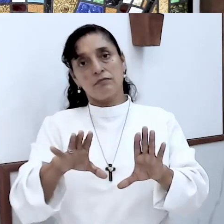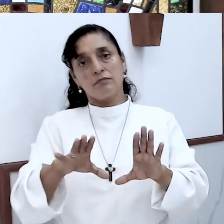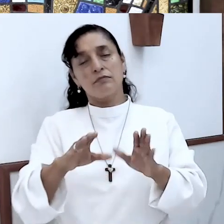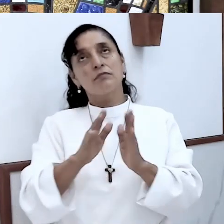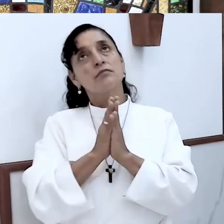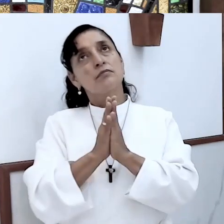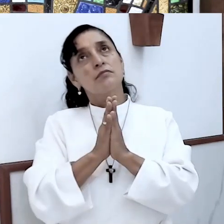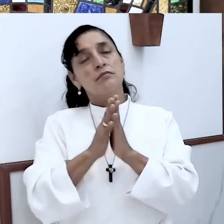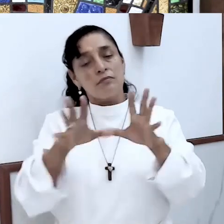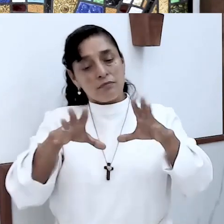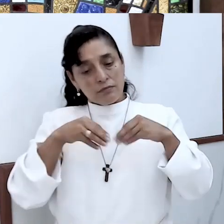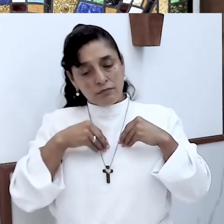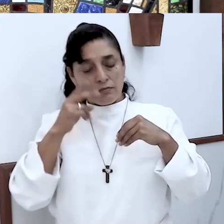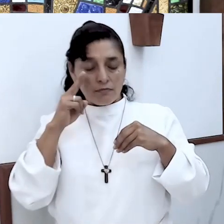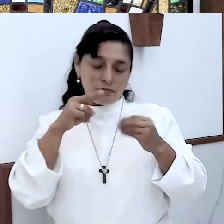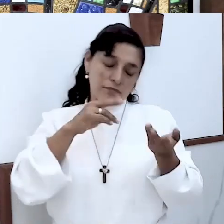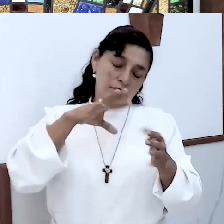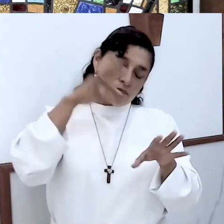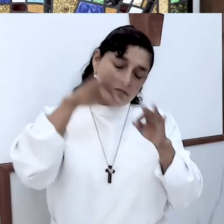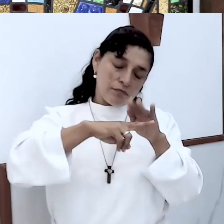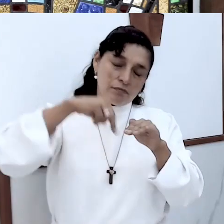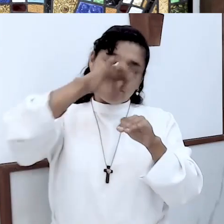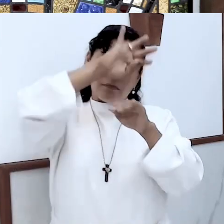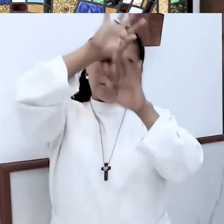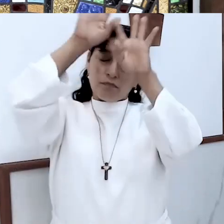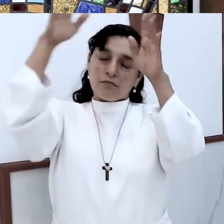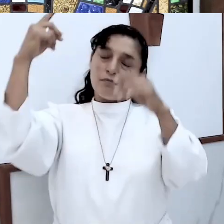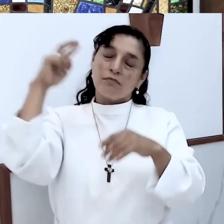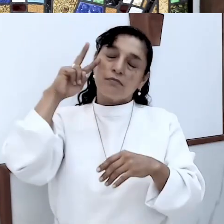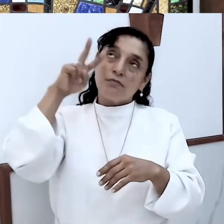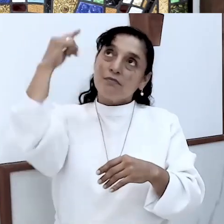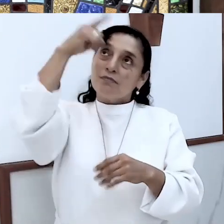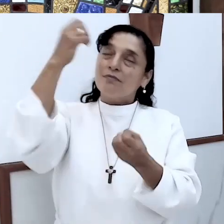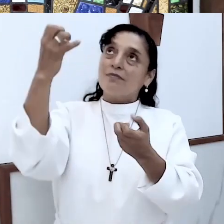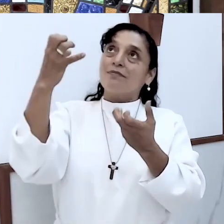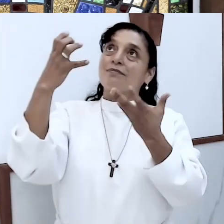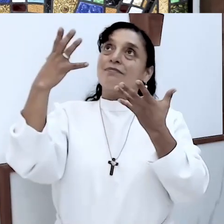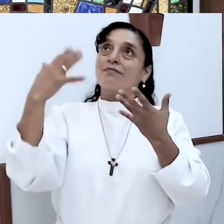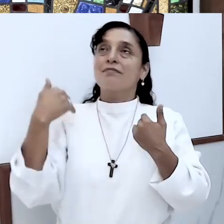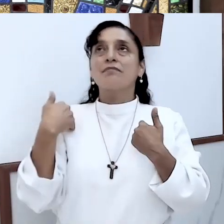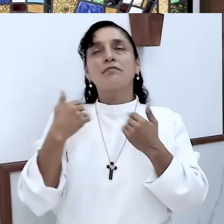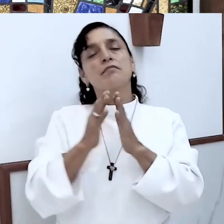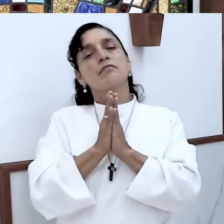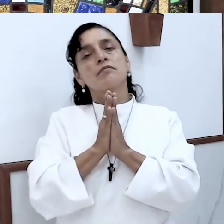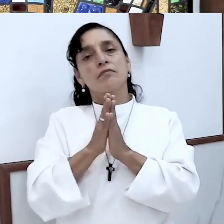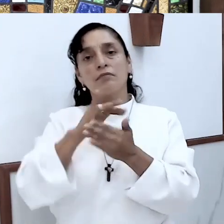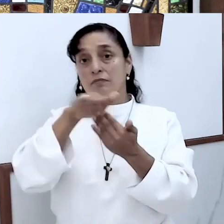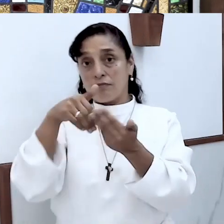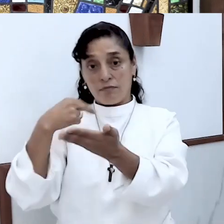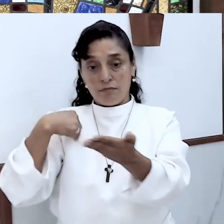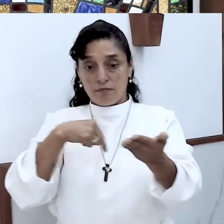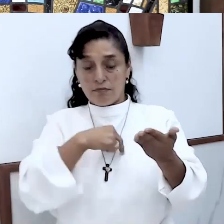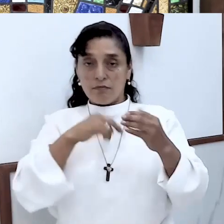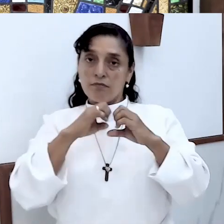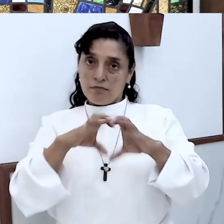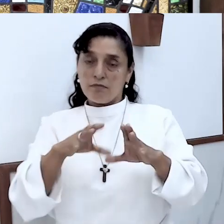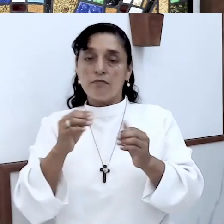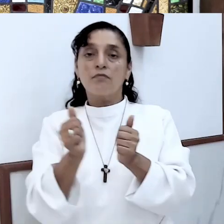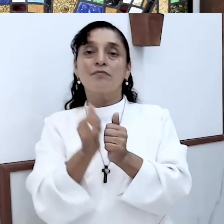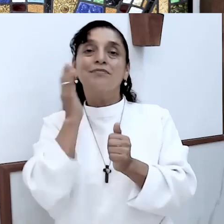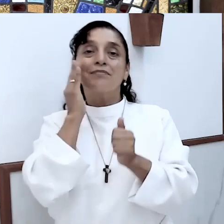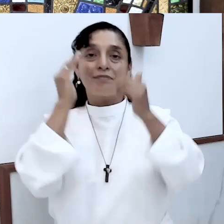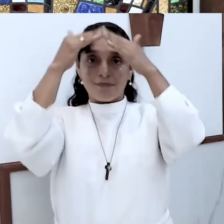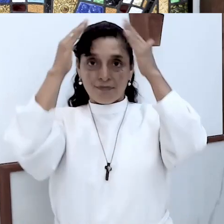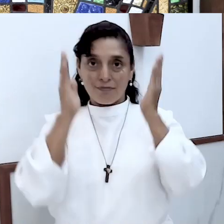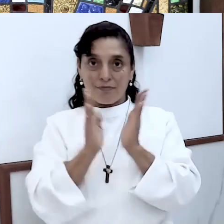misericordia, admítelos a contemplar la luz de tu rostro. Ten misericordia de todos nosotros, y así como María, la Virgen